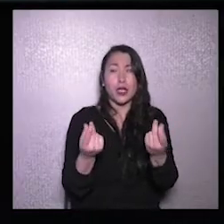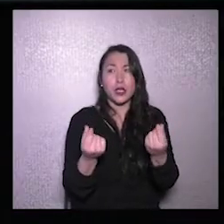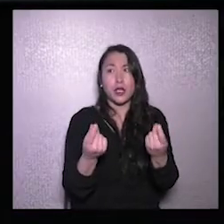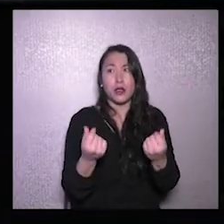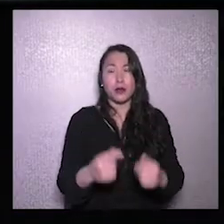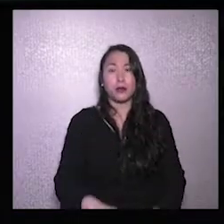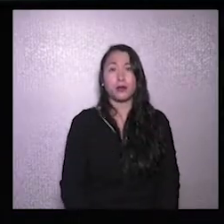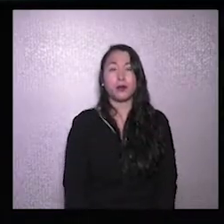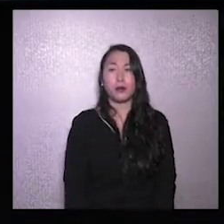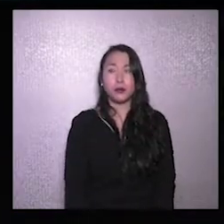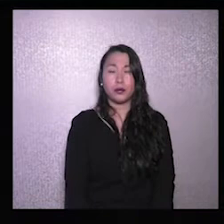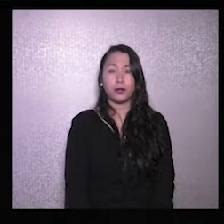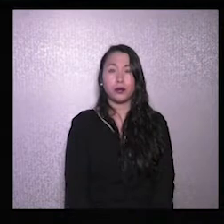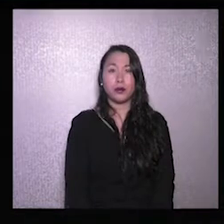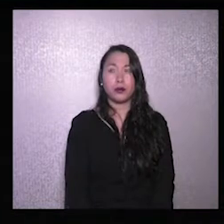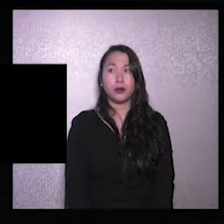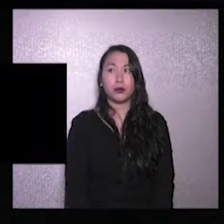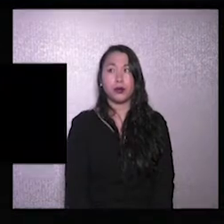¿ya?